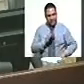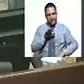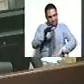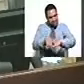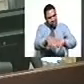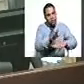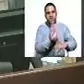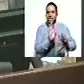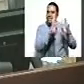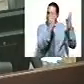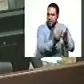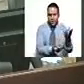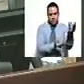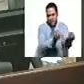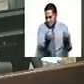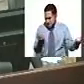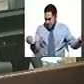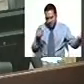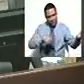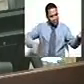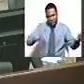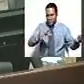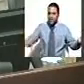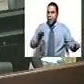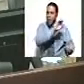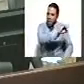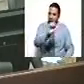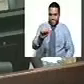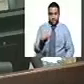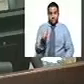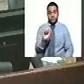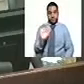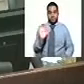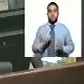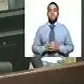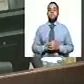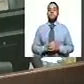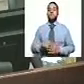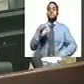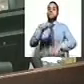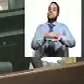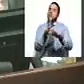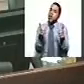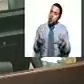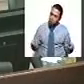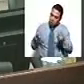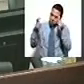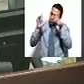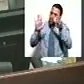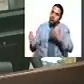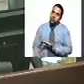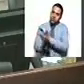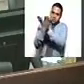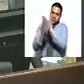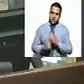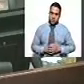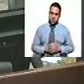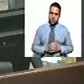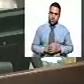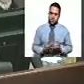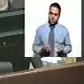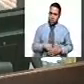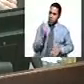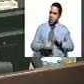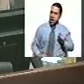senadores de todas las bancadas y las senadoras de todas las bancadas, no puede ser que el Congreso de la República no pueda